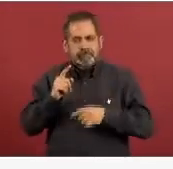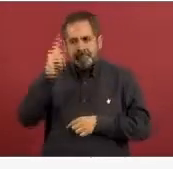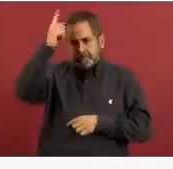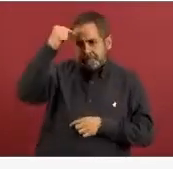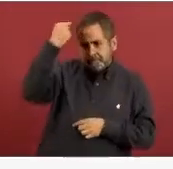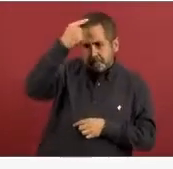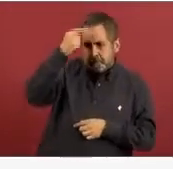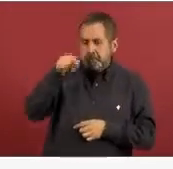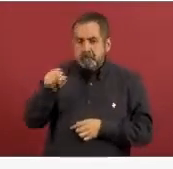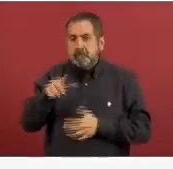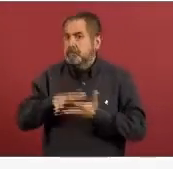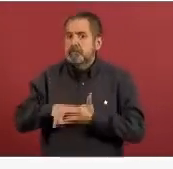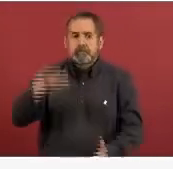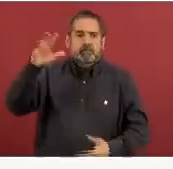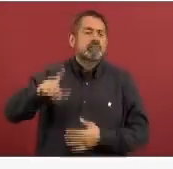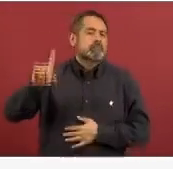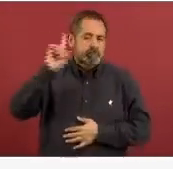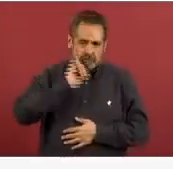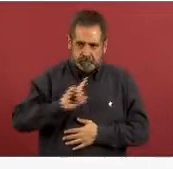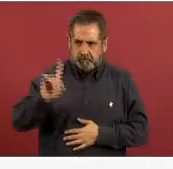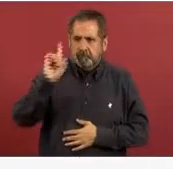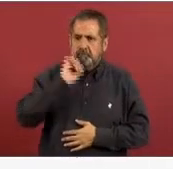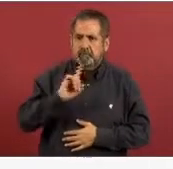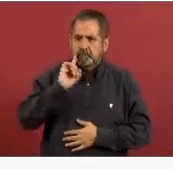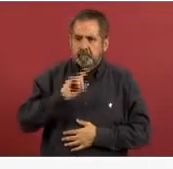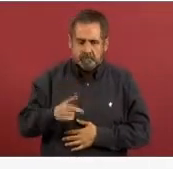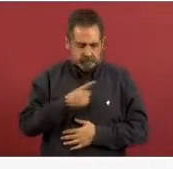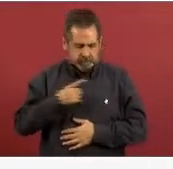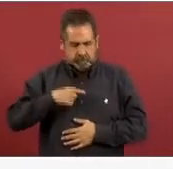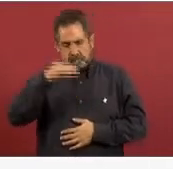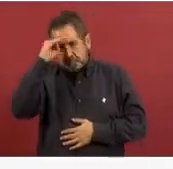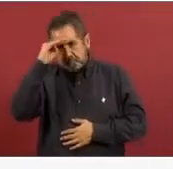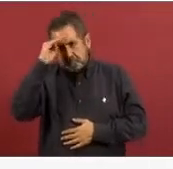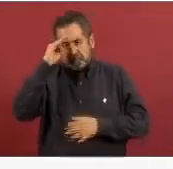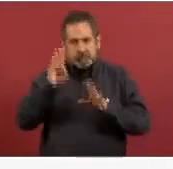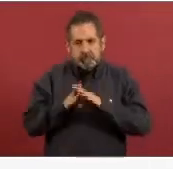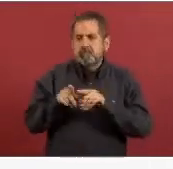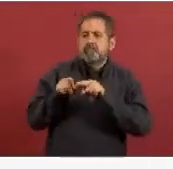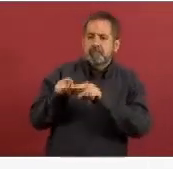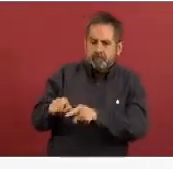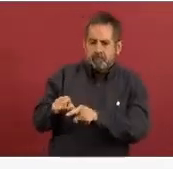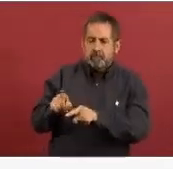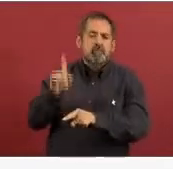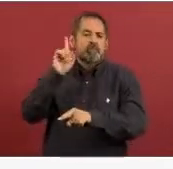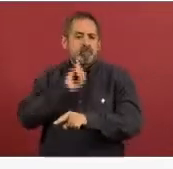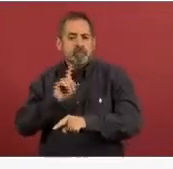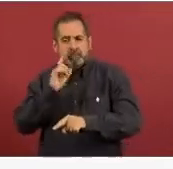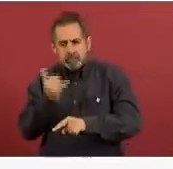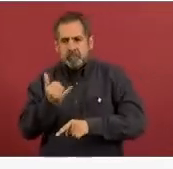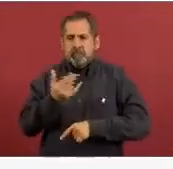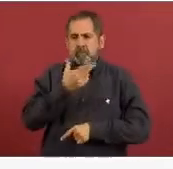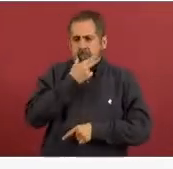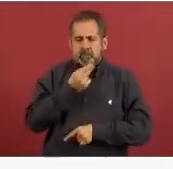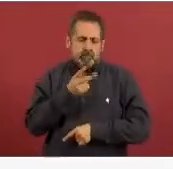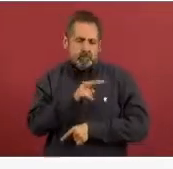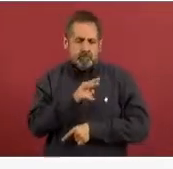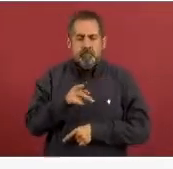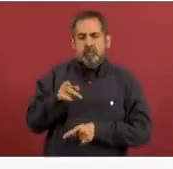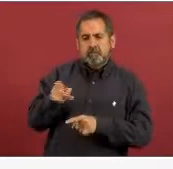nuestro país son mujeres, y que tenemos que tener también con las mujeres y los hombres del